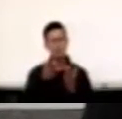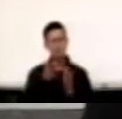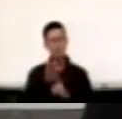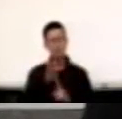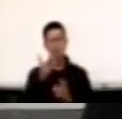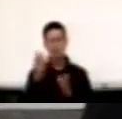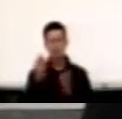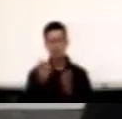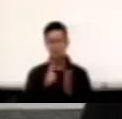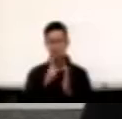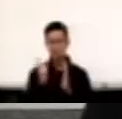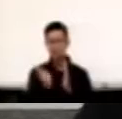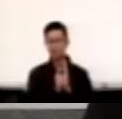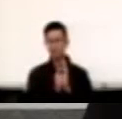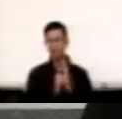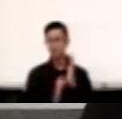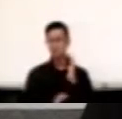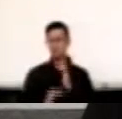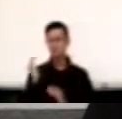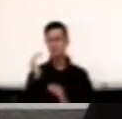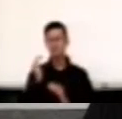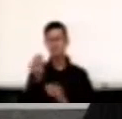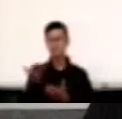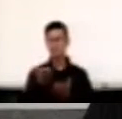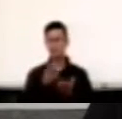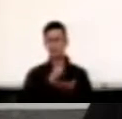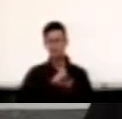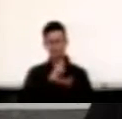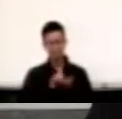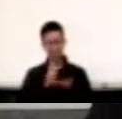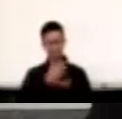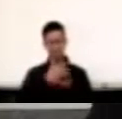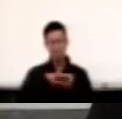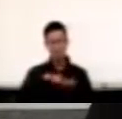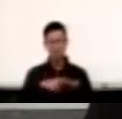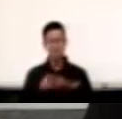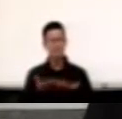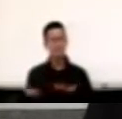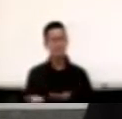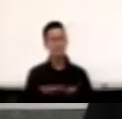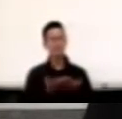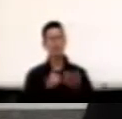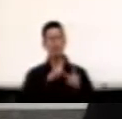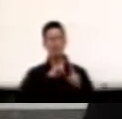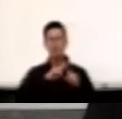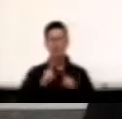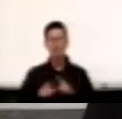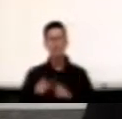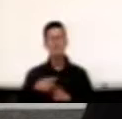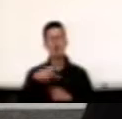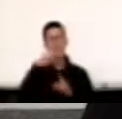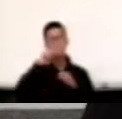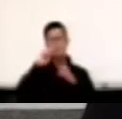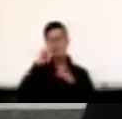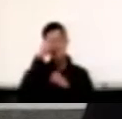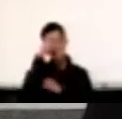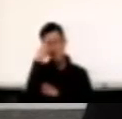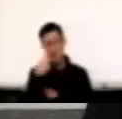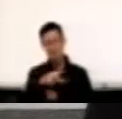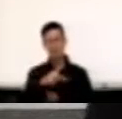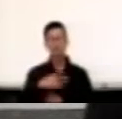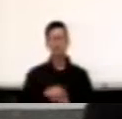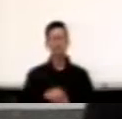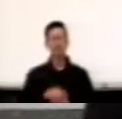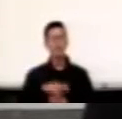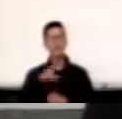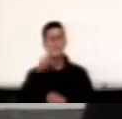libros, artículos y reseñas en revistas especializadas de España, México, Venezuela y Colombia. Es